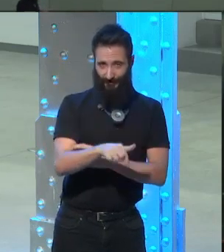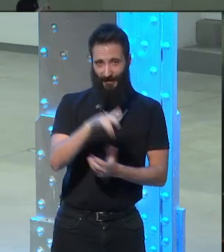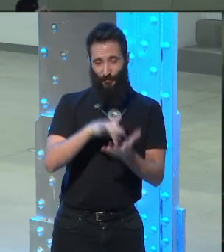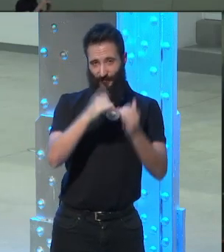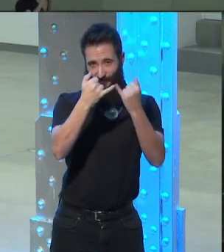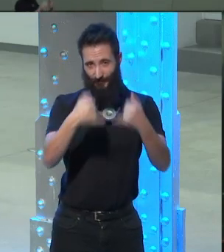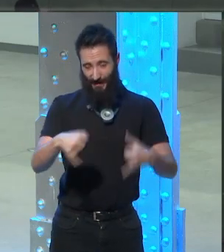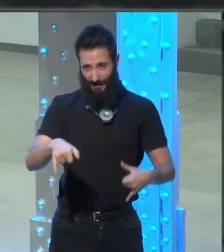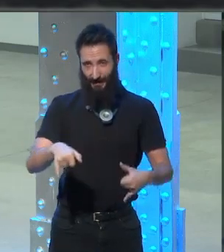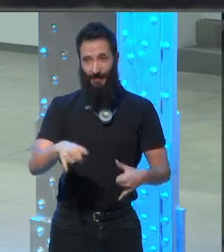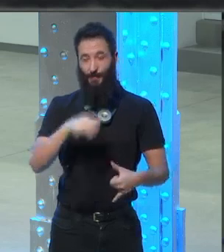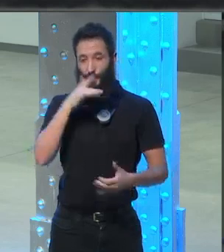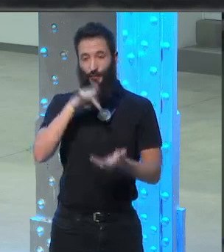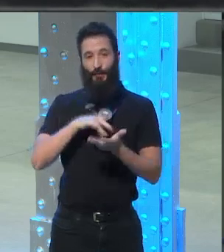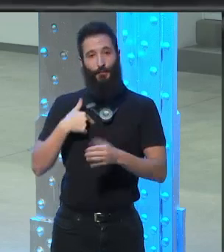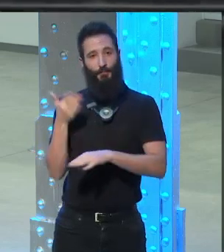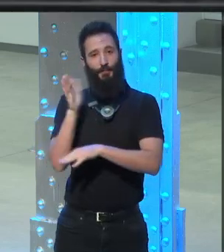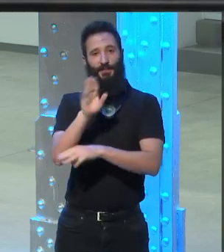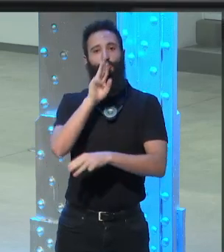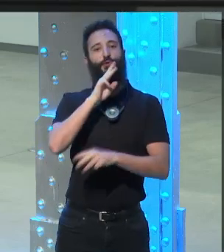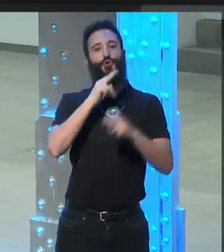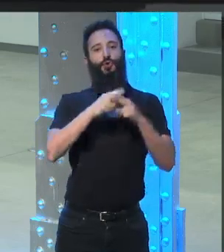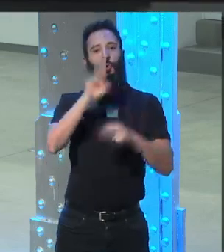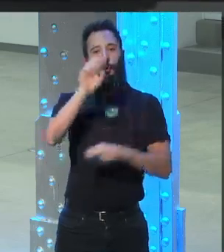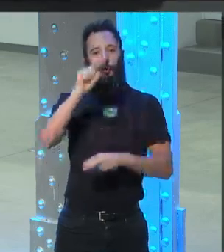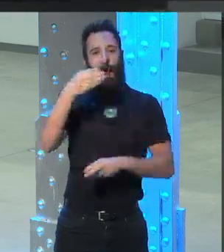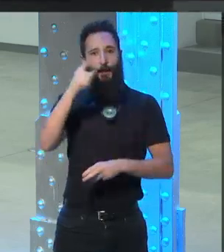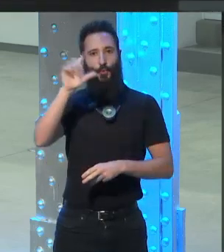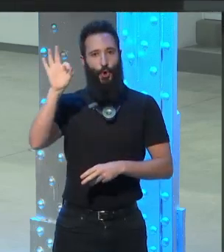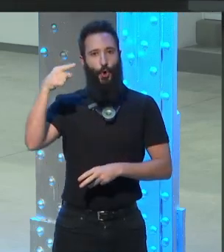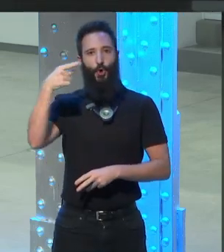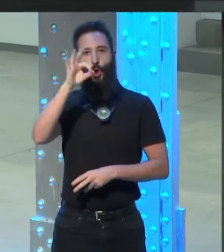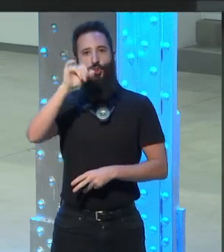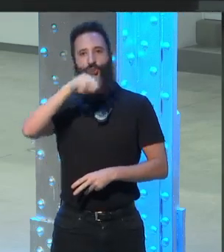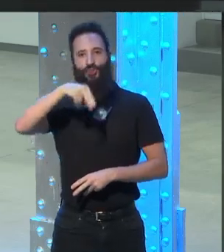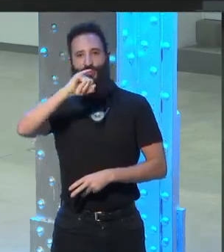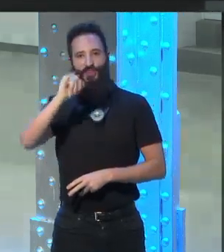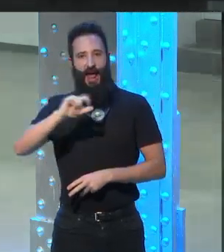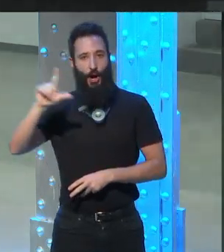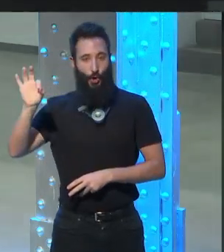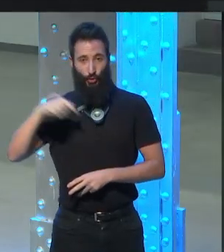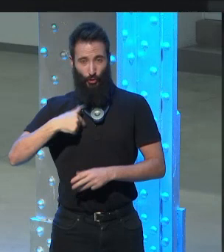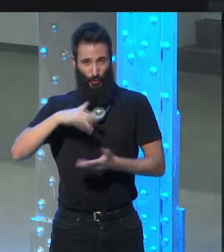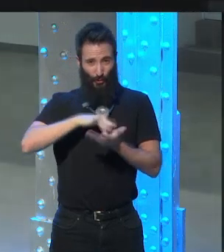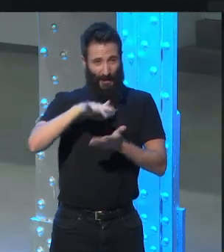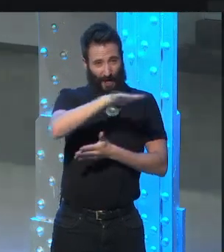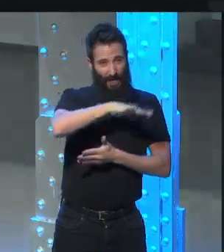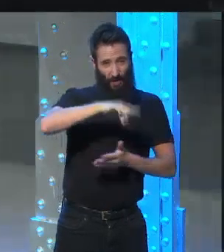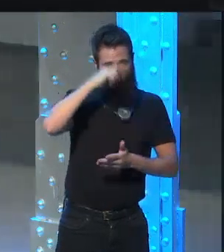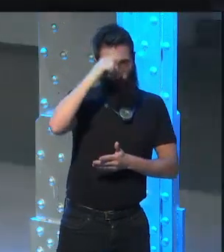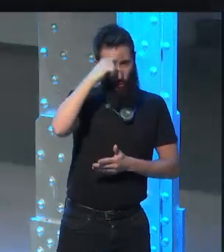este evento. Me presento, mi nombre es Pablo Gonzalo. Yo trabajo en el área de cultura de Fundación